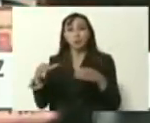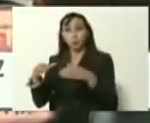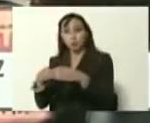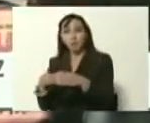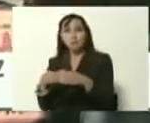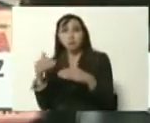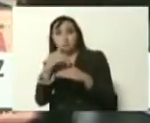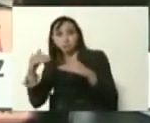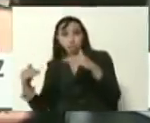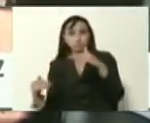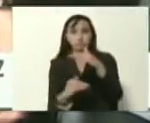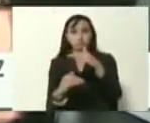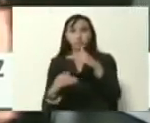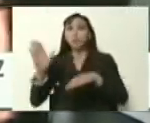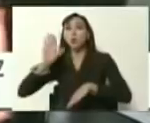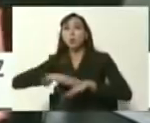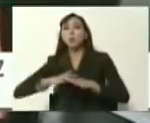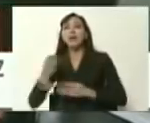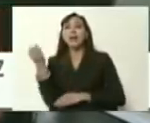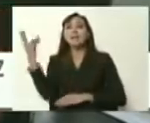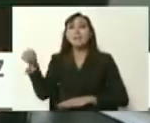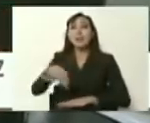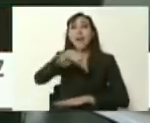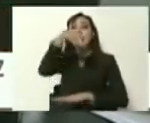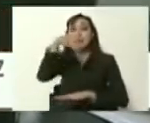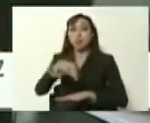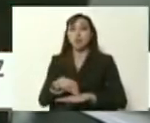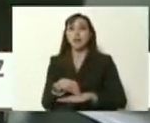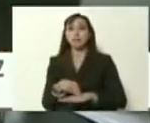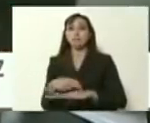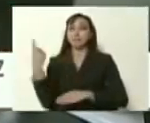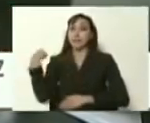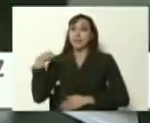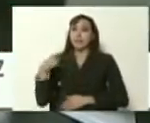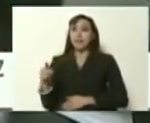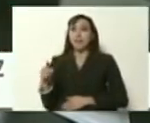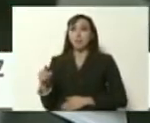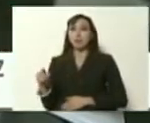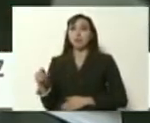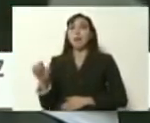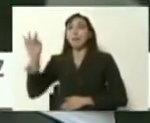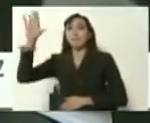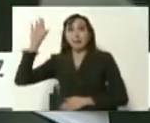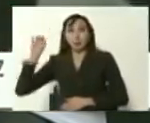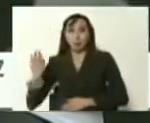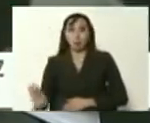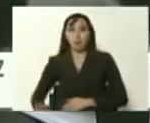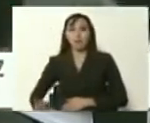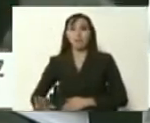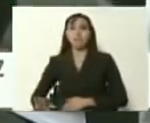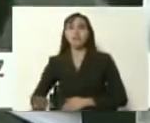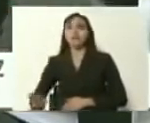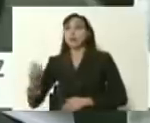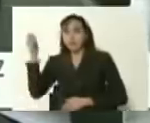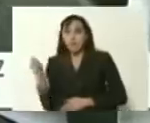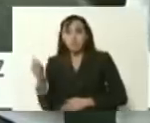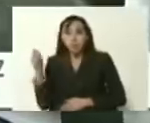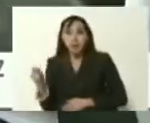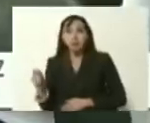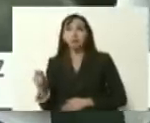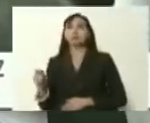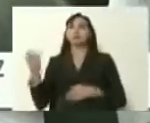además en la nueva Asamblea Nacional tenemos pastores evangélicos que son diputadas y